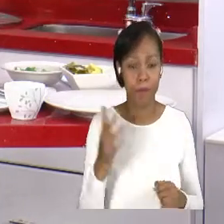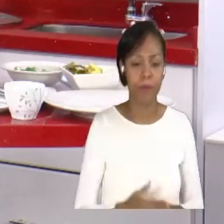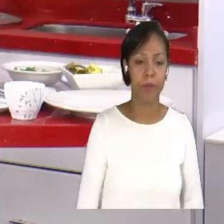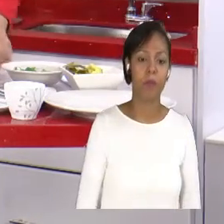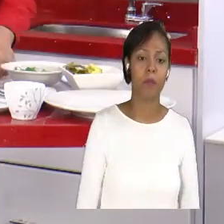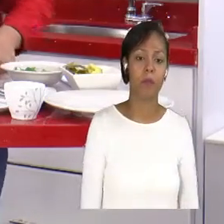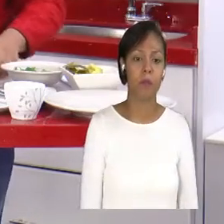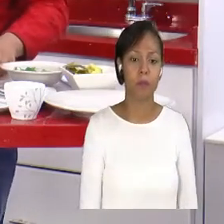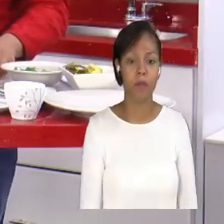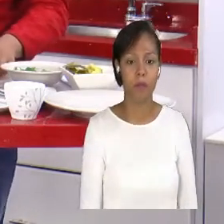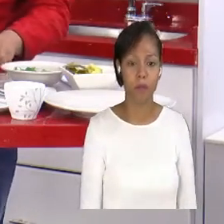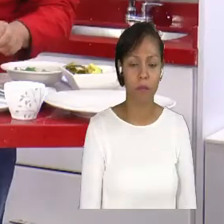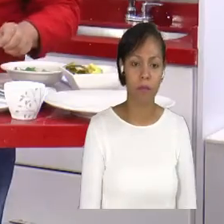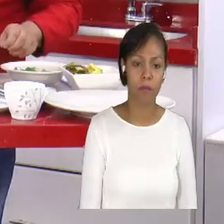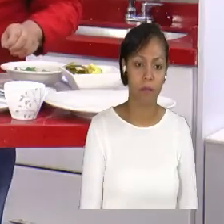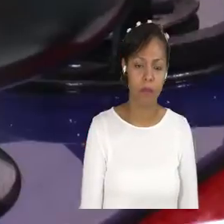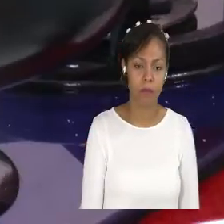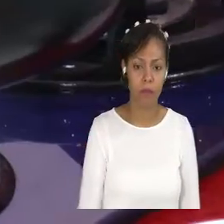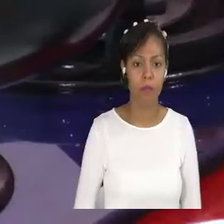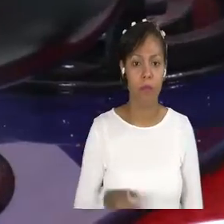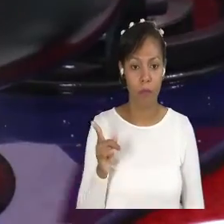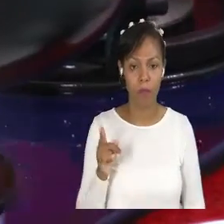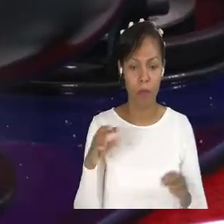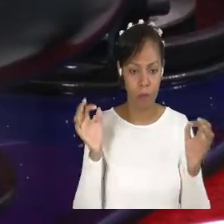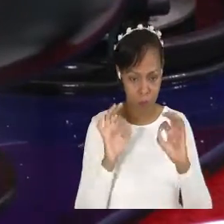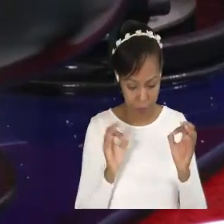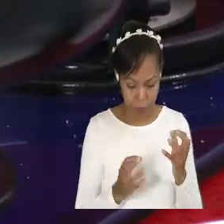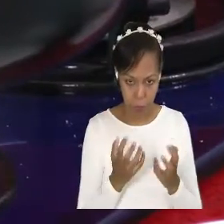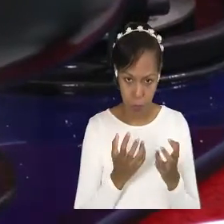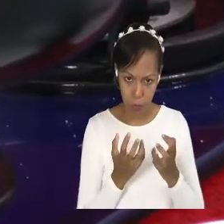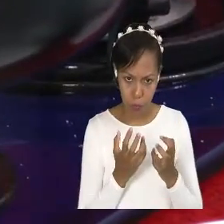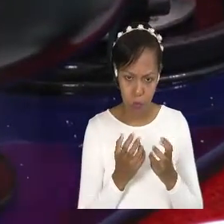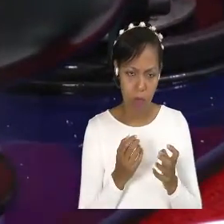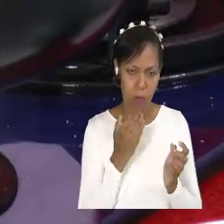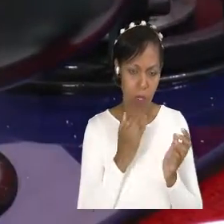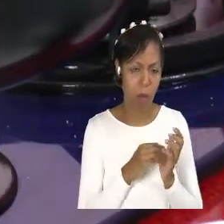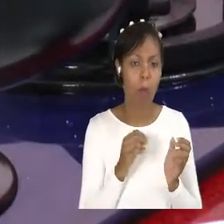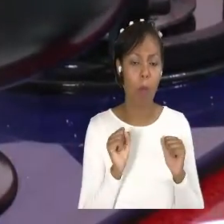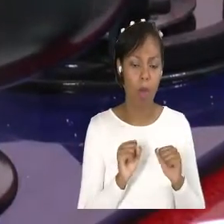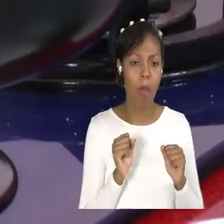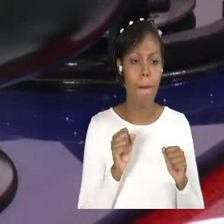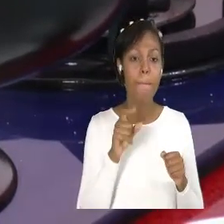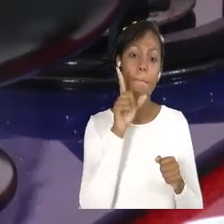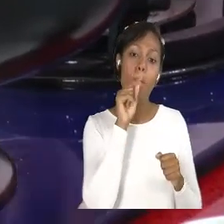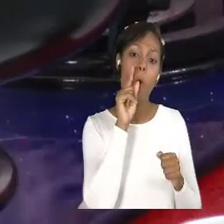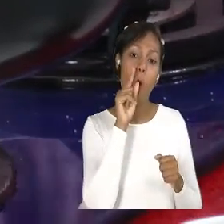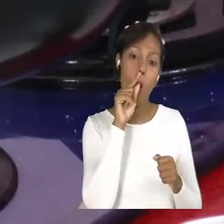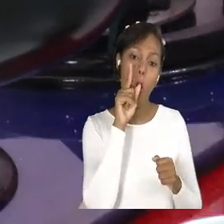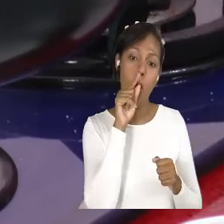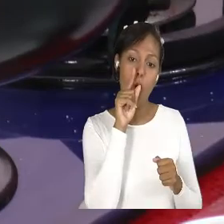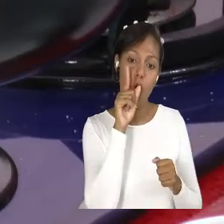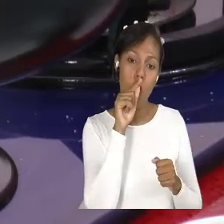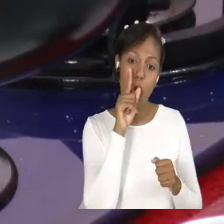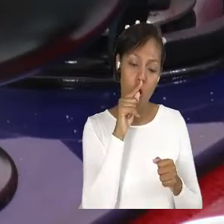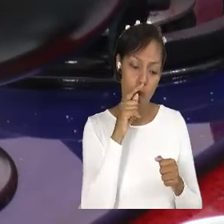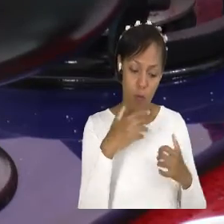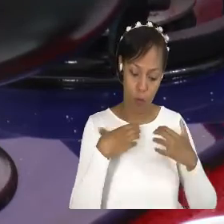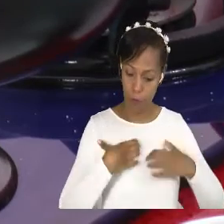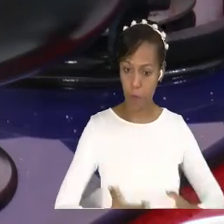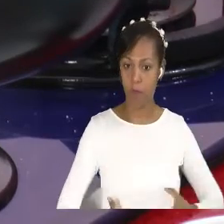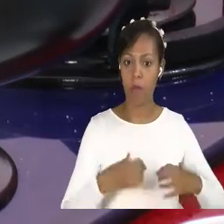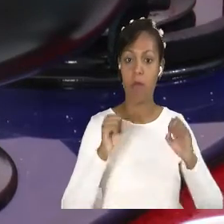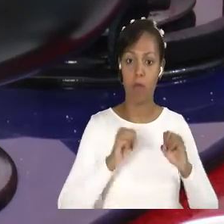vegetariano como tal. Pero okay. Igual, esta preparación con un filetico de pechuga, con un filetico de churrasco, también va muy